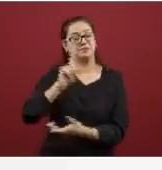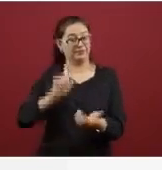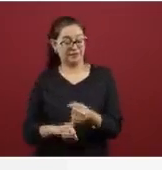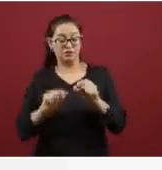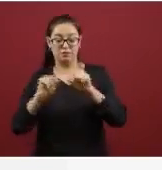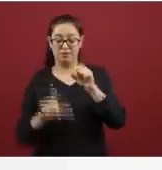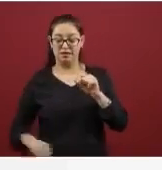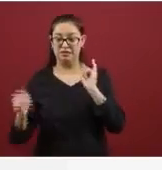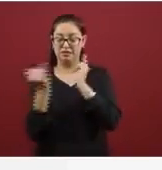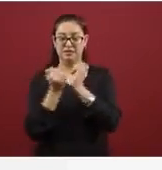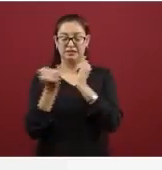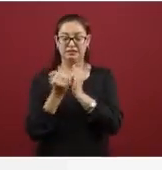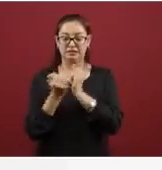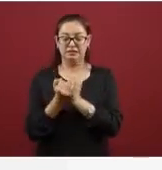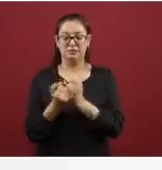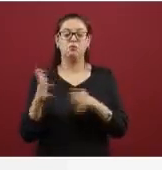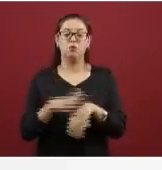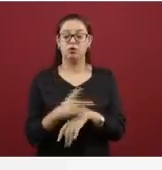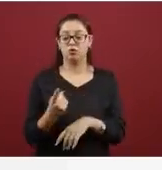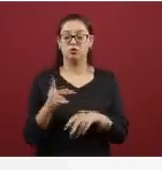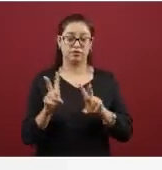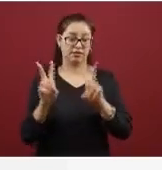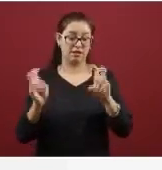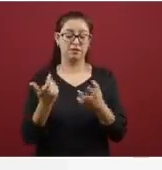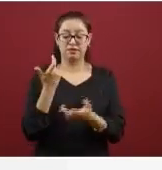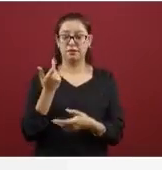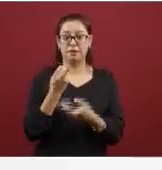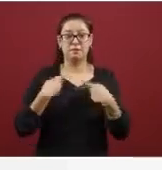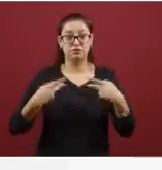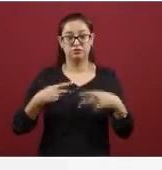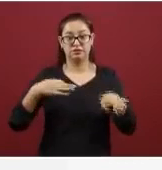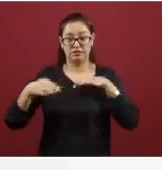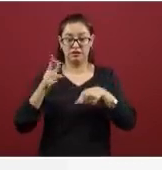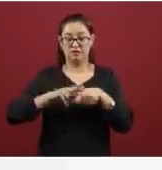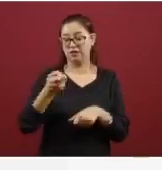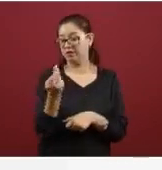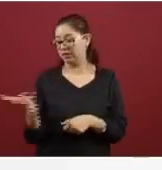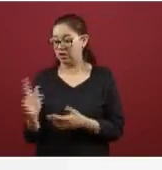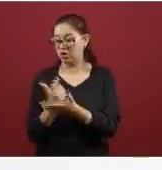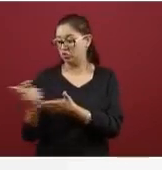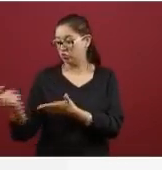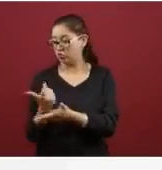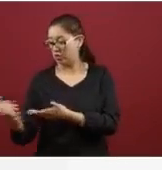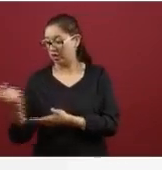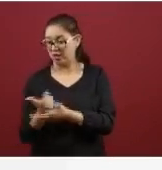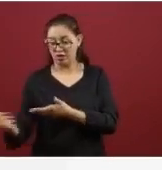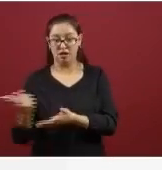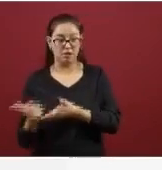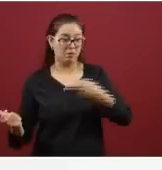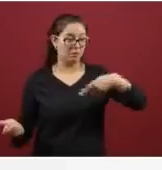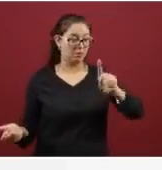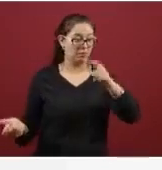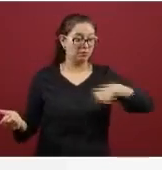porque hay una cosa que se llama el salario real, que es el sueldo que reciben los trabajadores, comparado a los precios, y este fue el